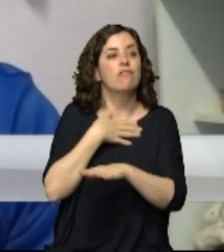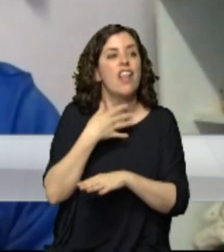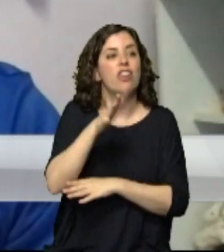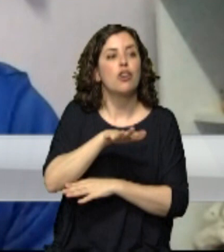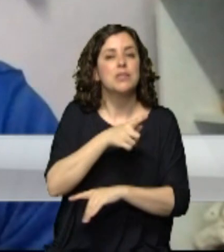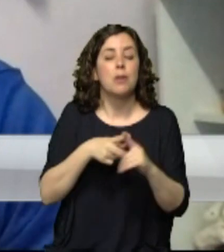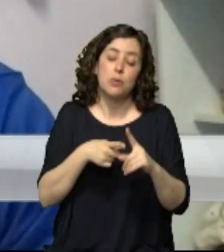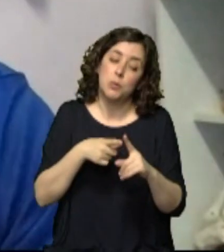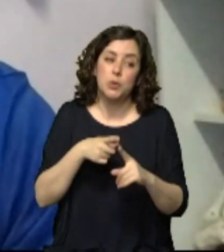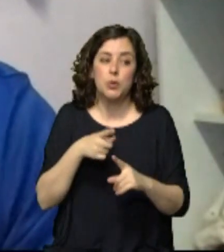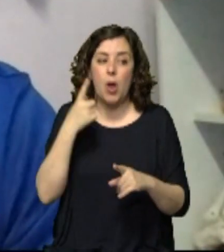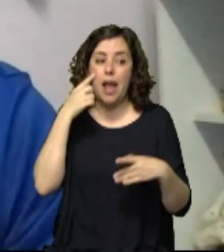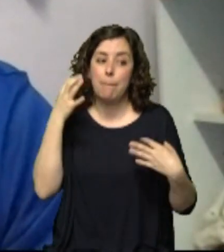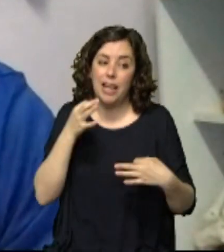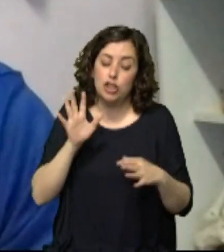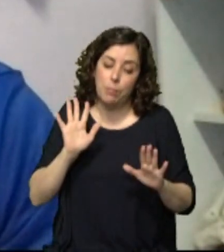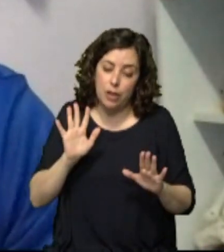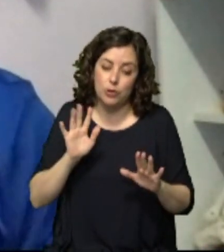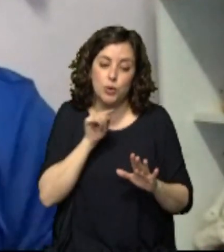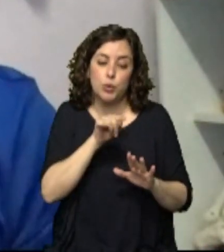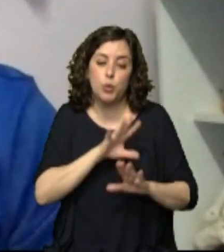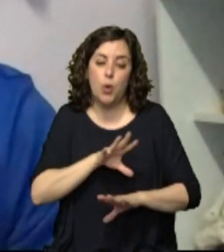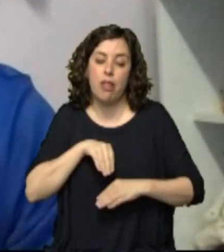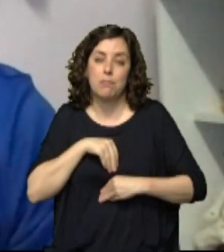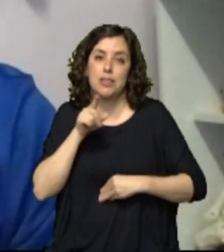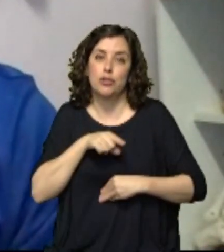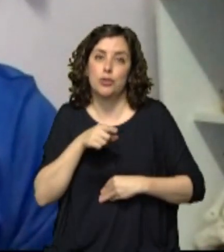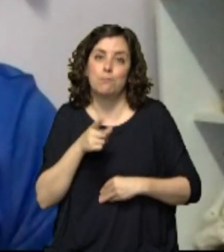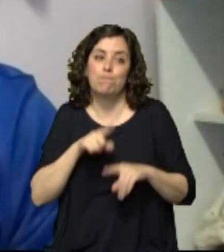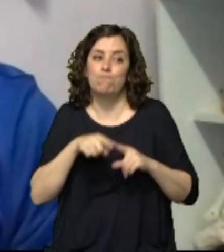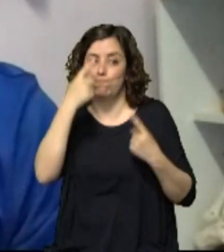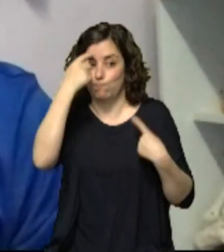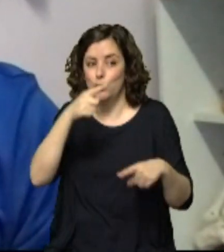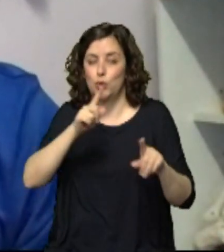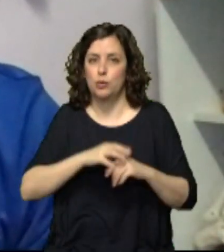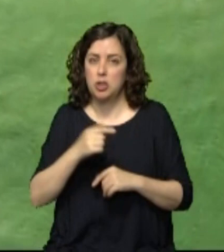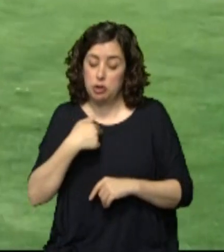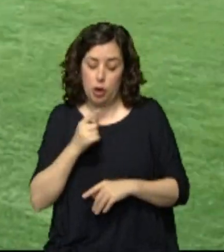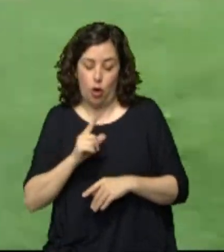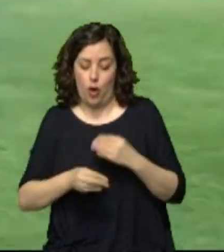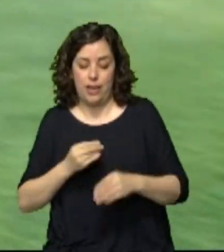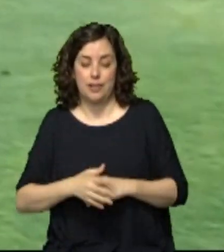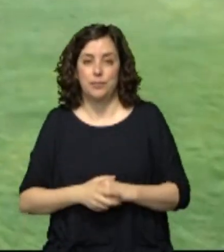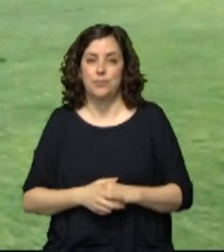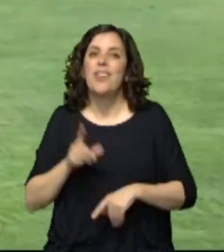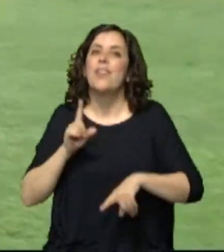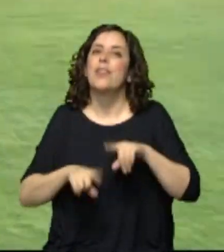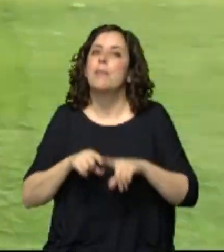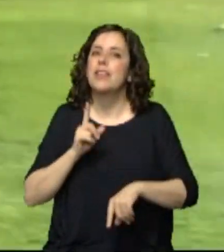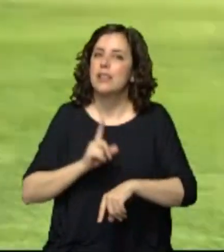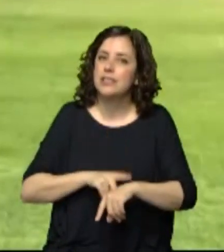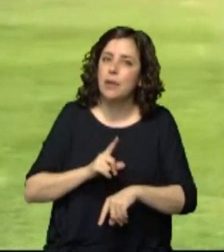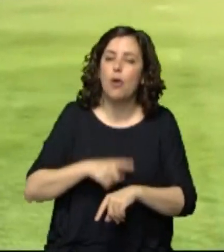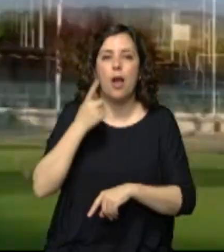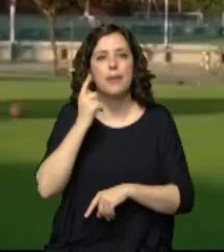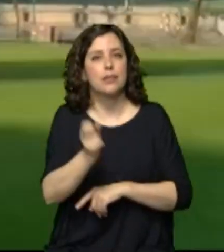que tendrán que asumir, pero yo no... Particularmente yo no lo asumiría. Solo el tiempo y el resultado dictaminará